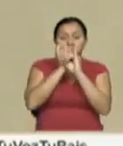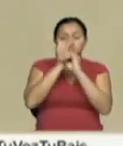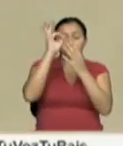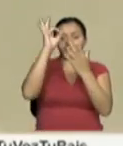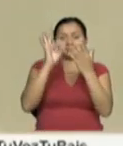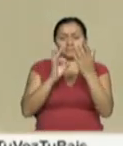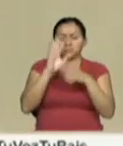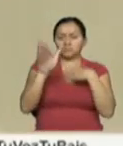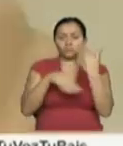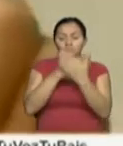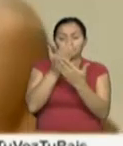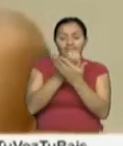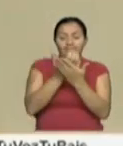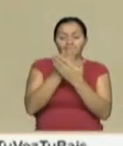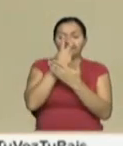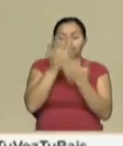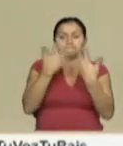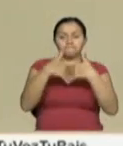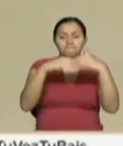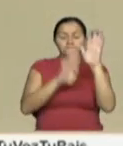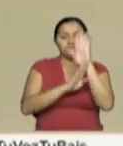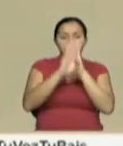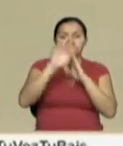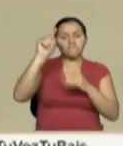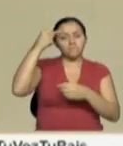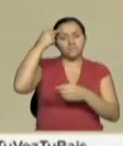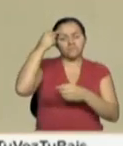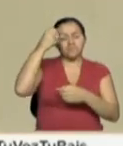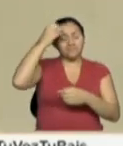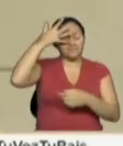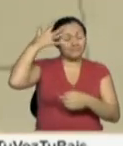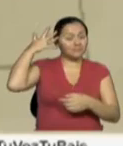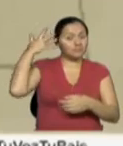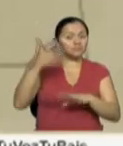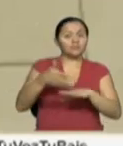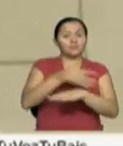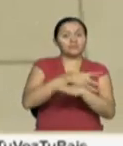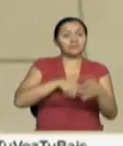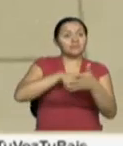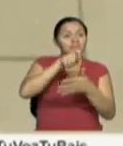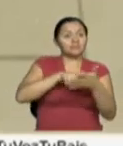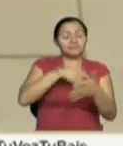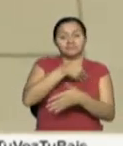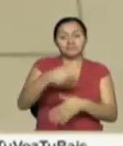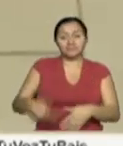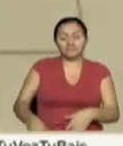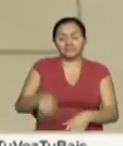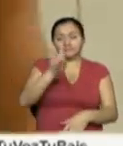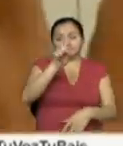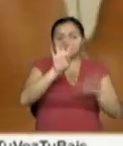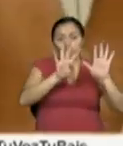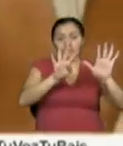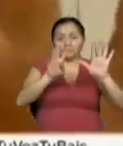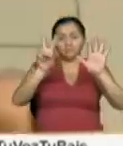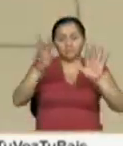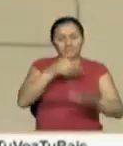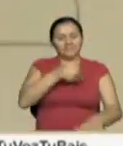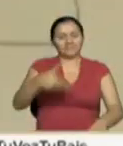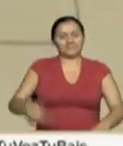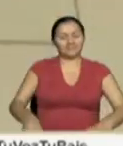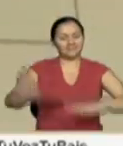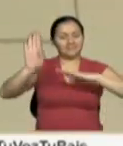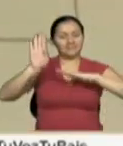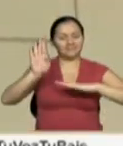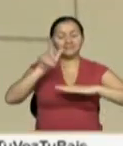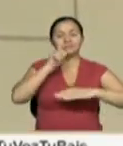Régimen Monetario, fueron impulsadas por el gobierno de Sixto Durán Ballén, quien llegó a la presidencia en 1992, auspiciado por el